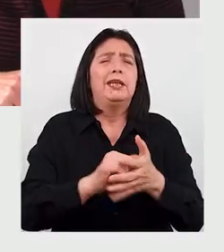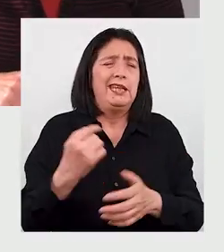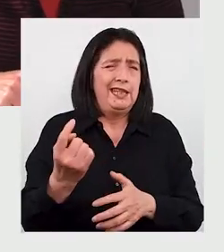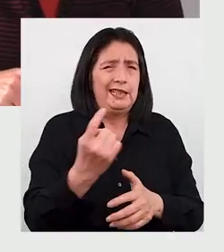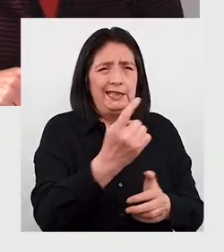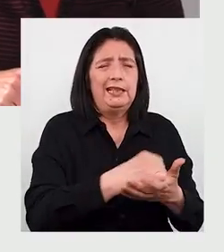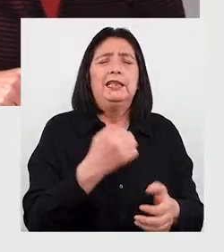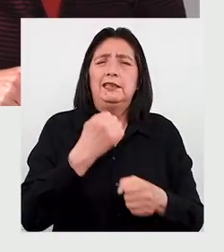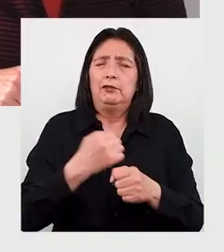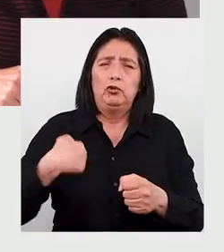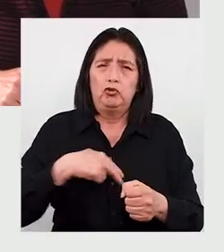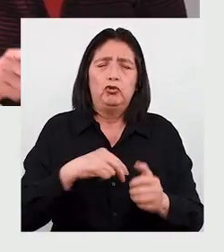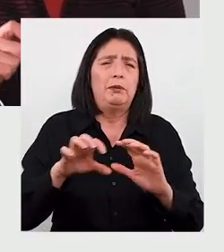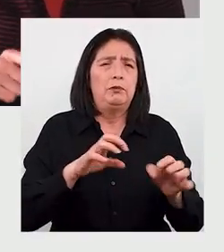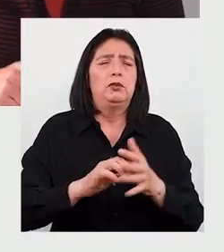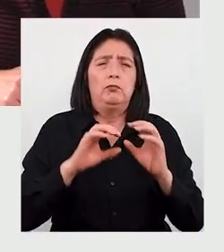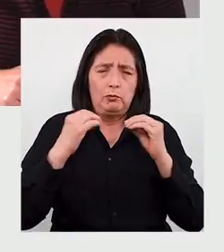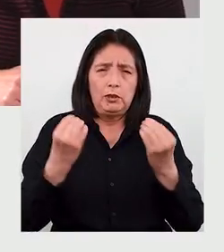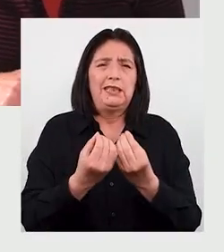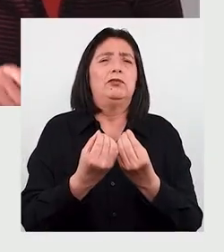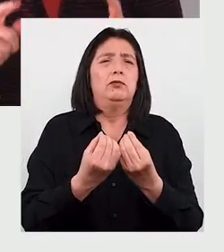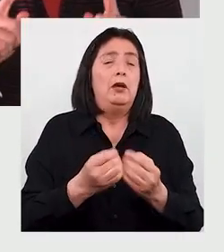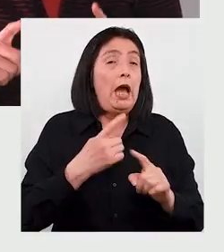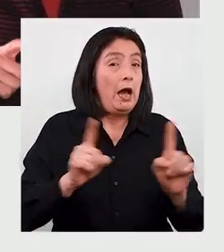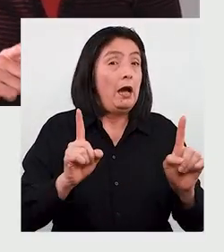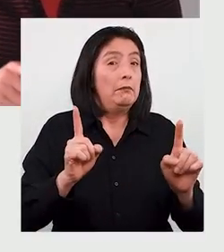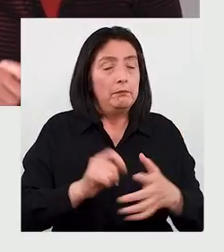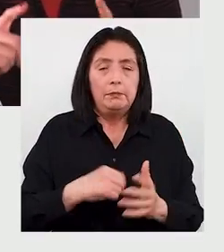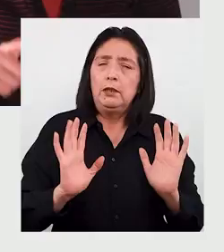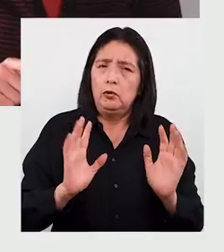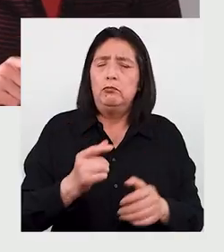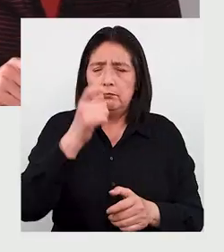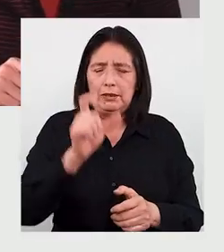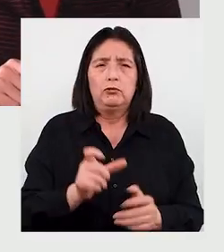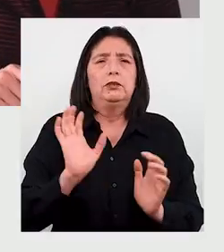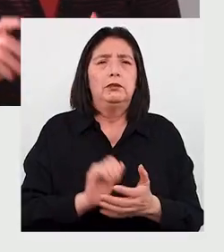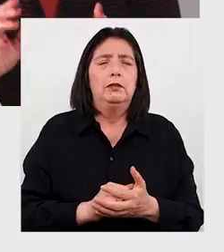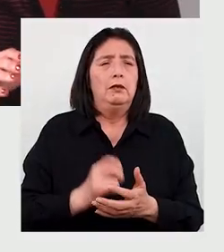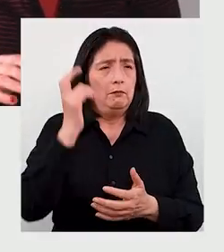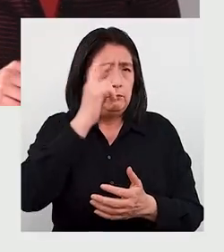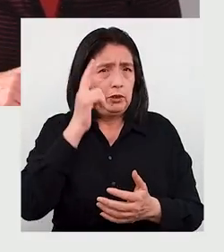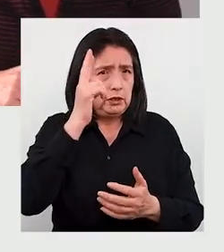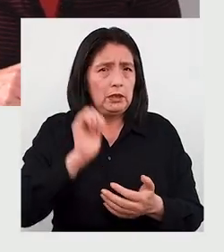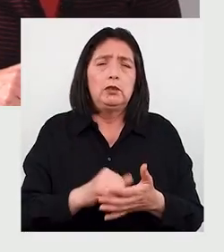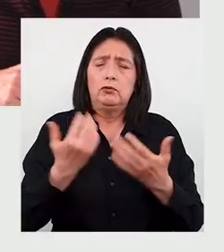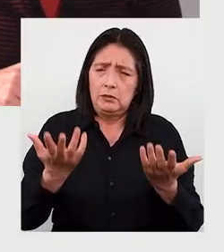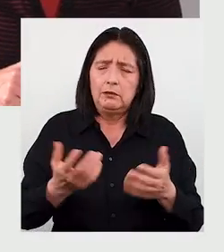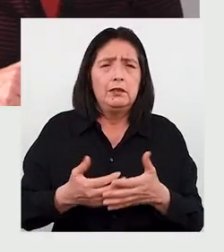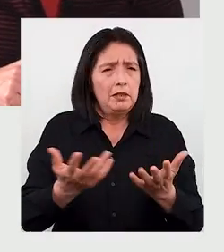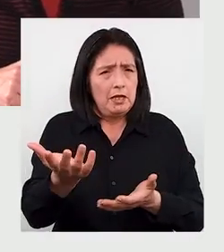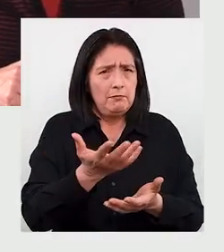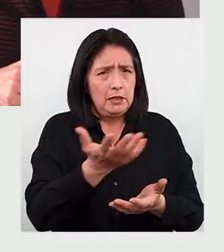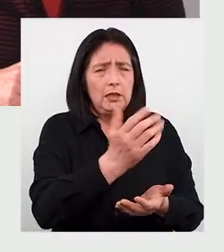en cada una de las acciones que realicemos como organización, pero sobre todo como personas. Es por ello que